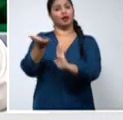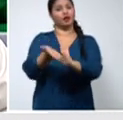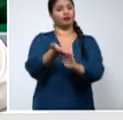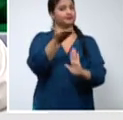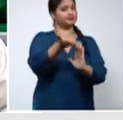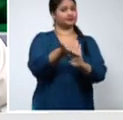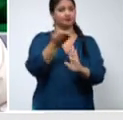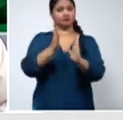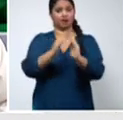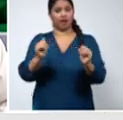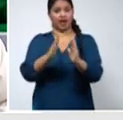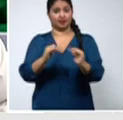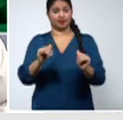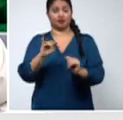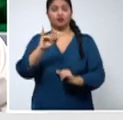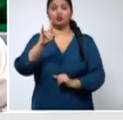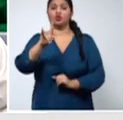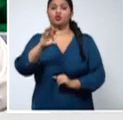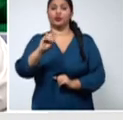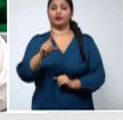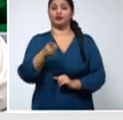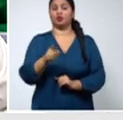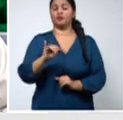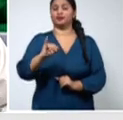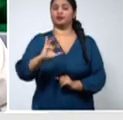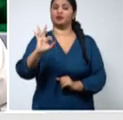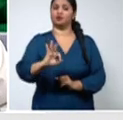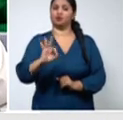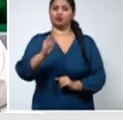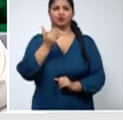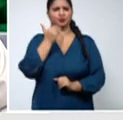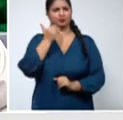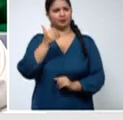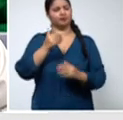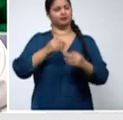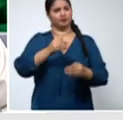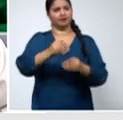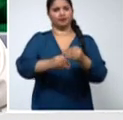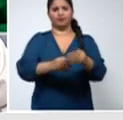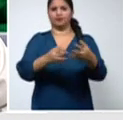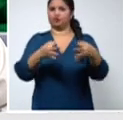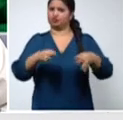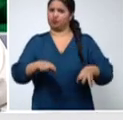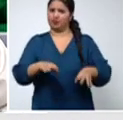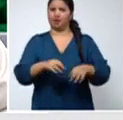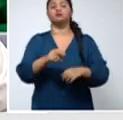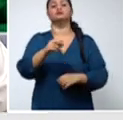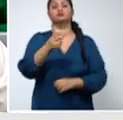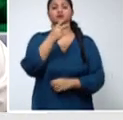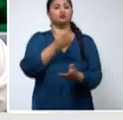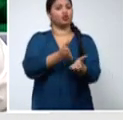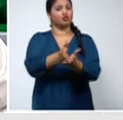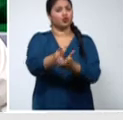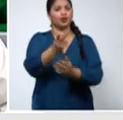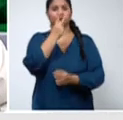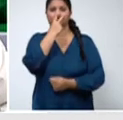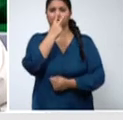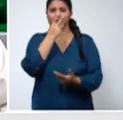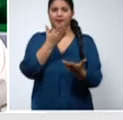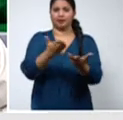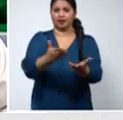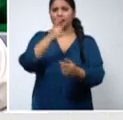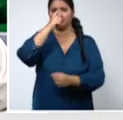90,6% con la evolución y la calidad de la atención que se le brinda a toda la población y a nuestros niños con los